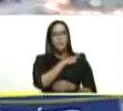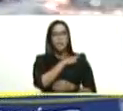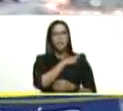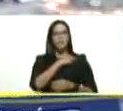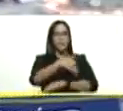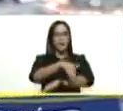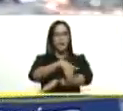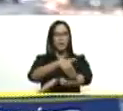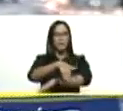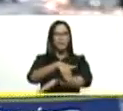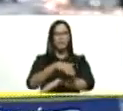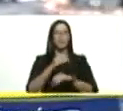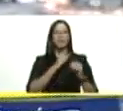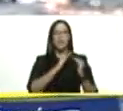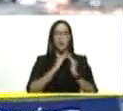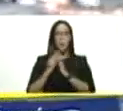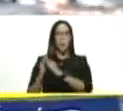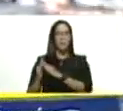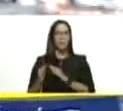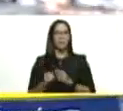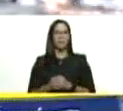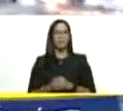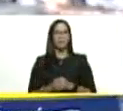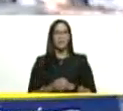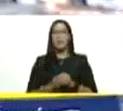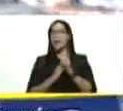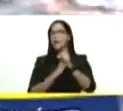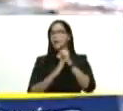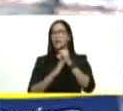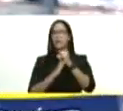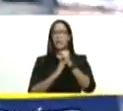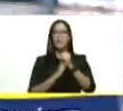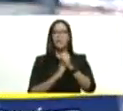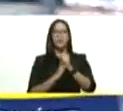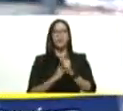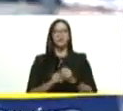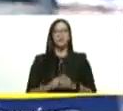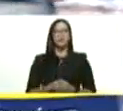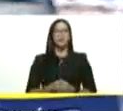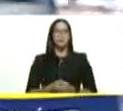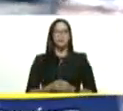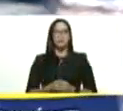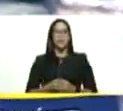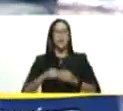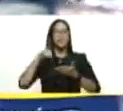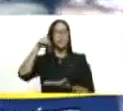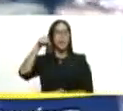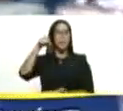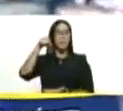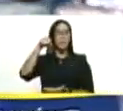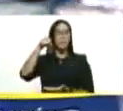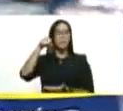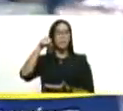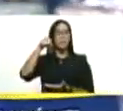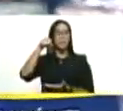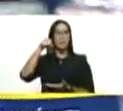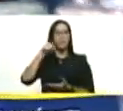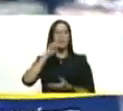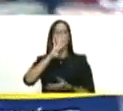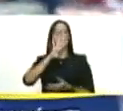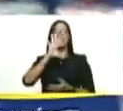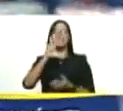calle, de comunidad, a las líderes y a los líderes de los CLAP, en los 45.000